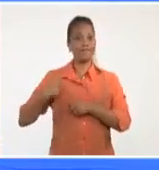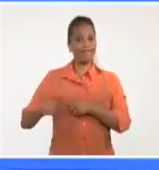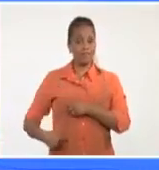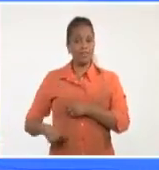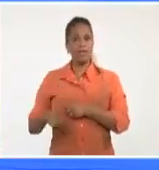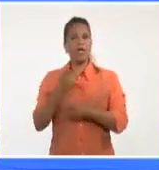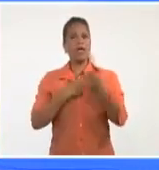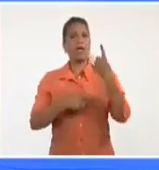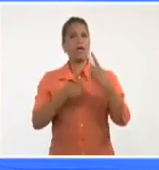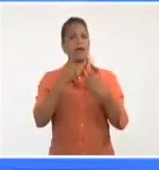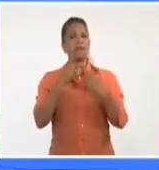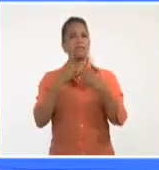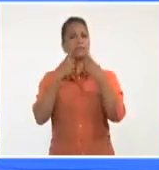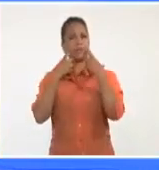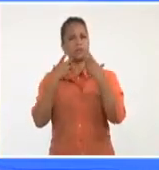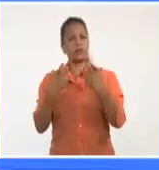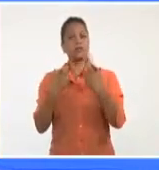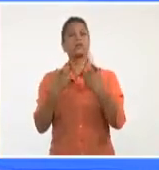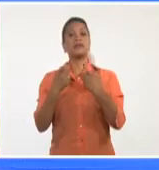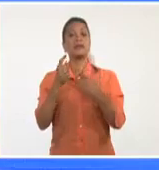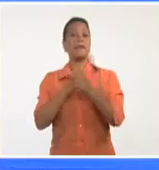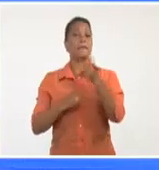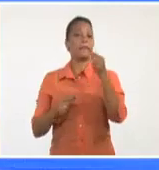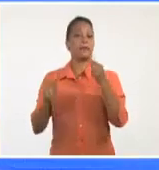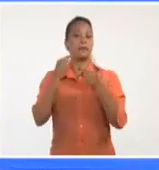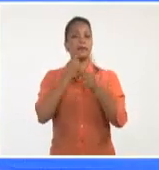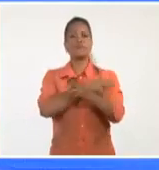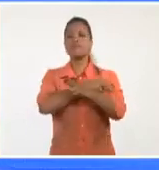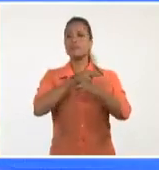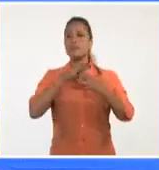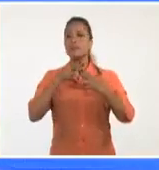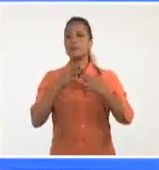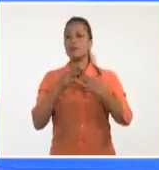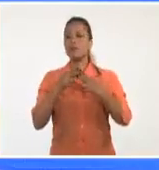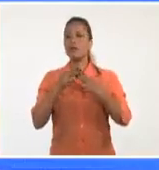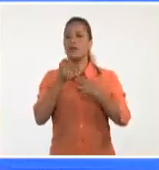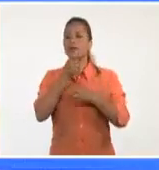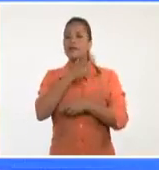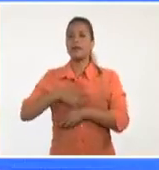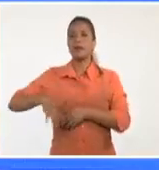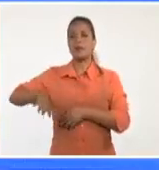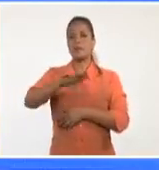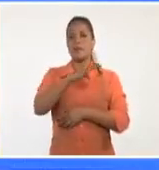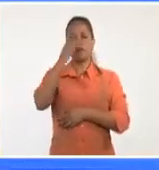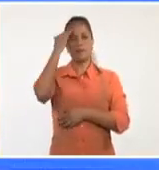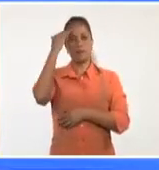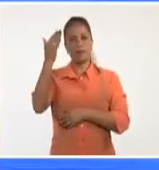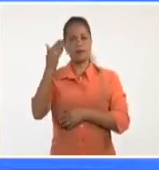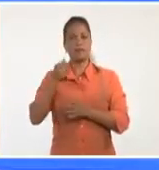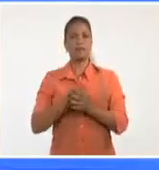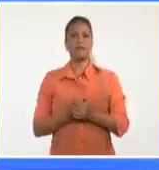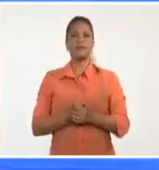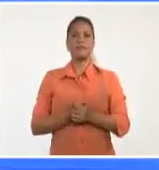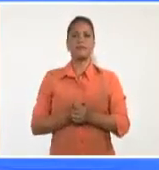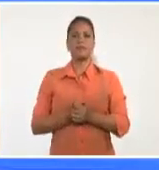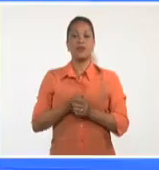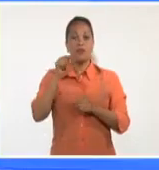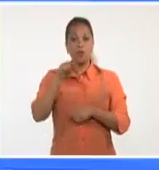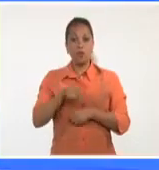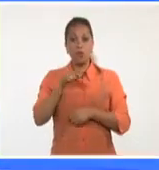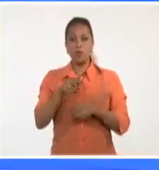constituyen acontecimientos fundamentales en la historia de la humanidad, gracias a los cuales hoy las